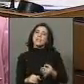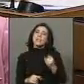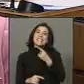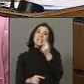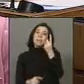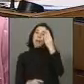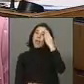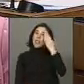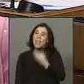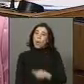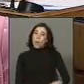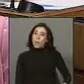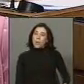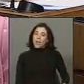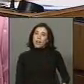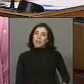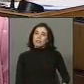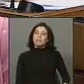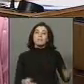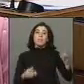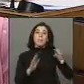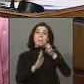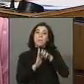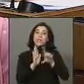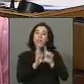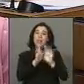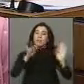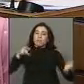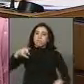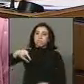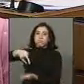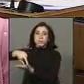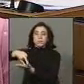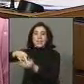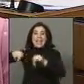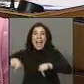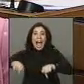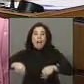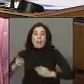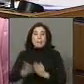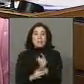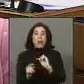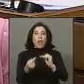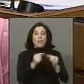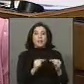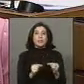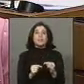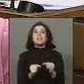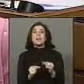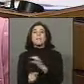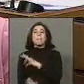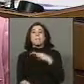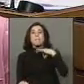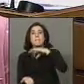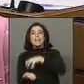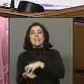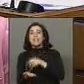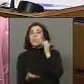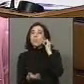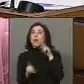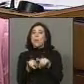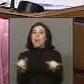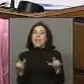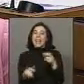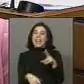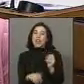primeros días de gobierno el envío del proyecto de la ley que hoy día estamos discutiendo, el Ministerio de la Mujer y la Equidad de Género,